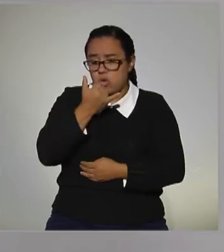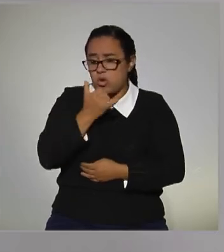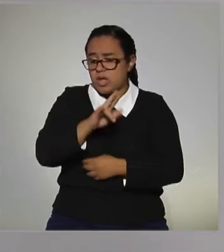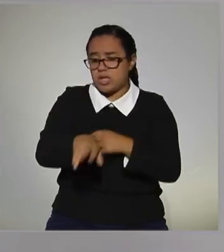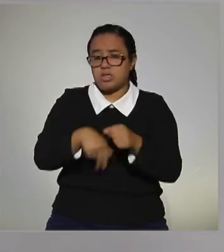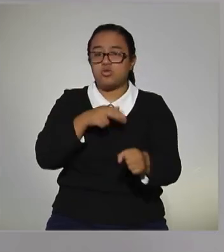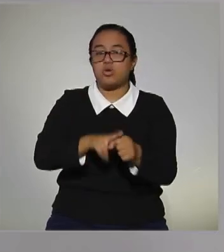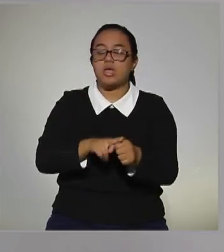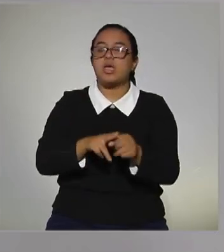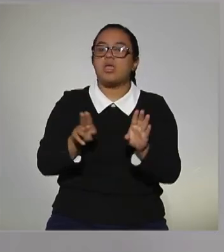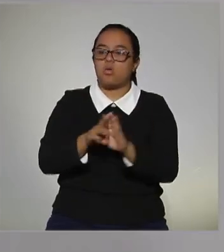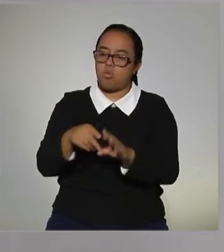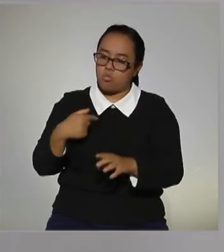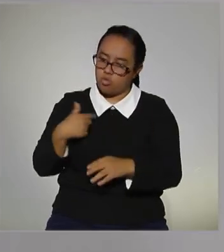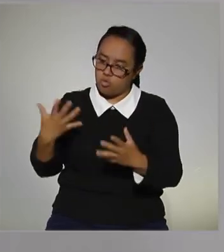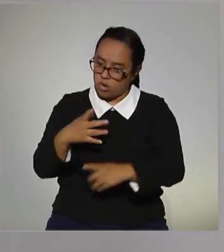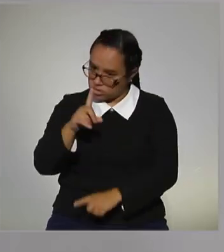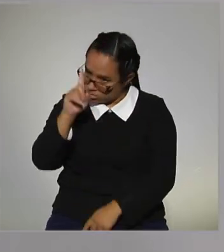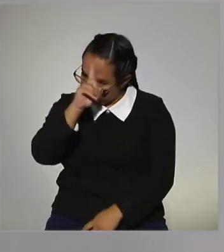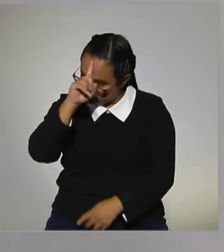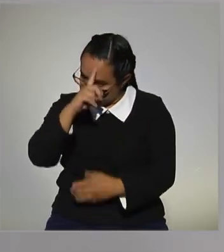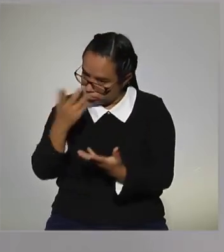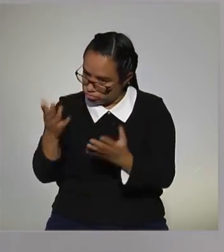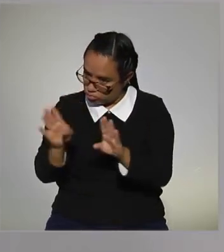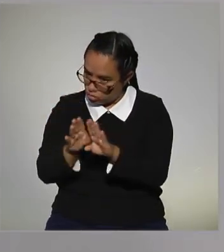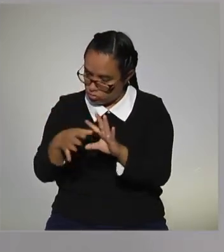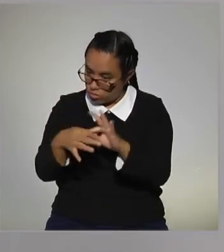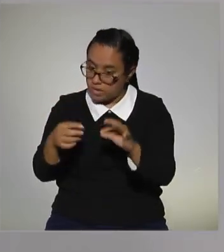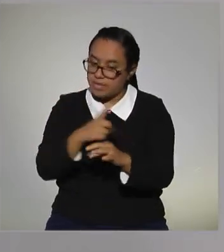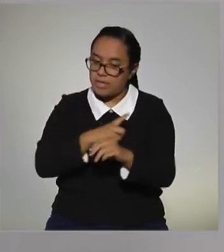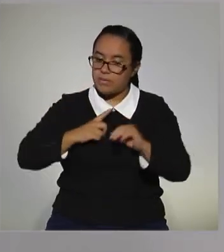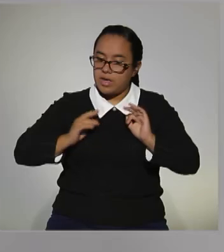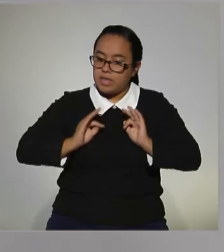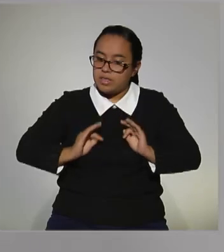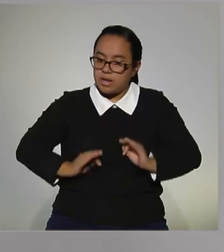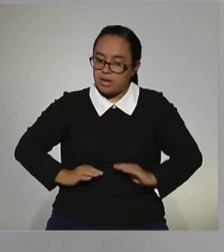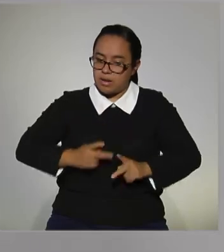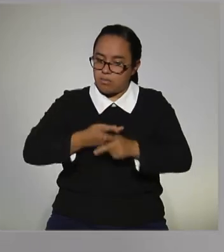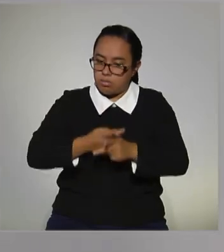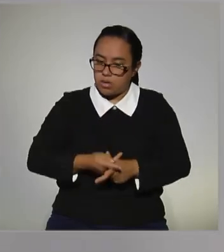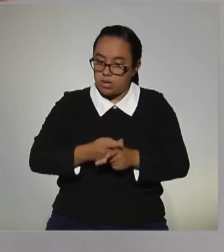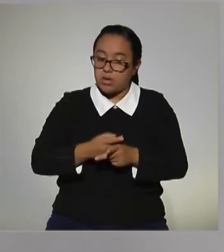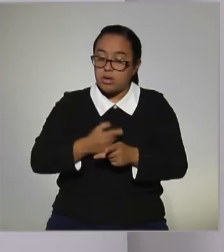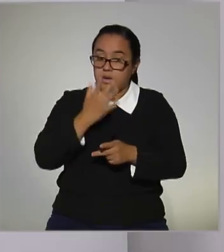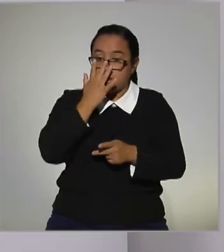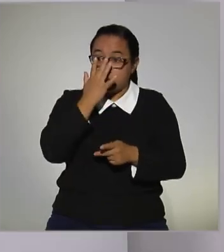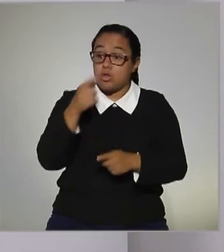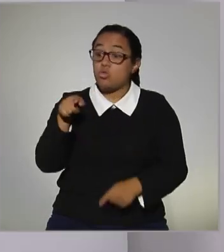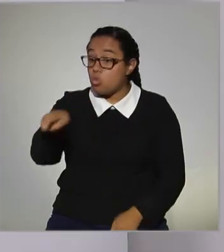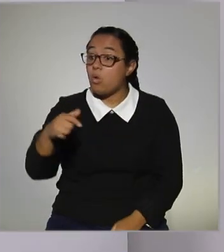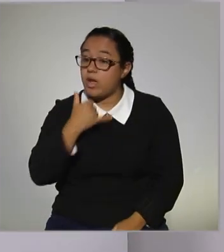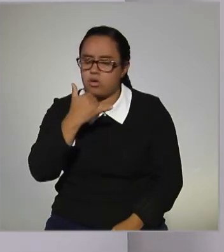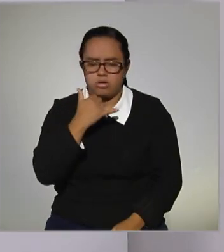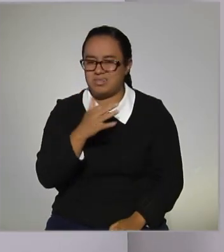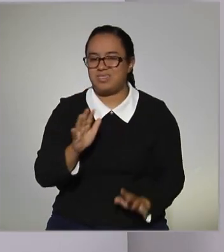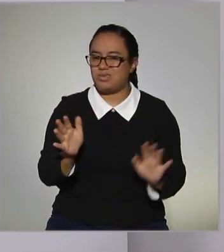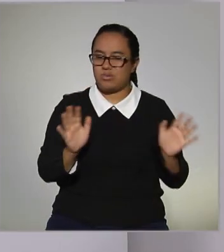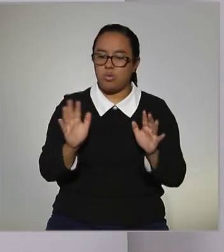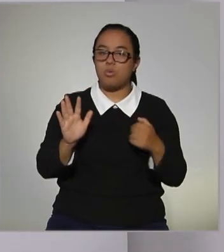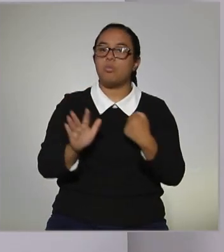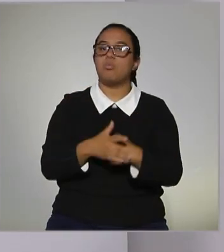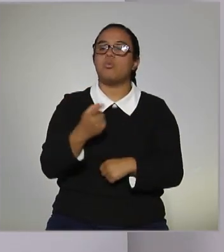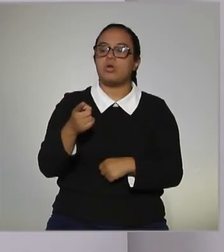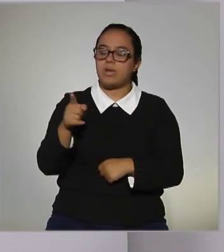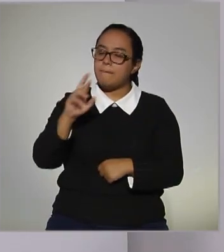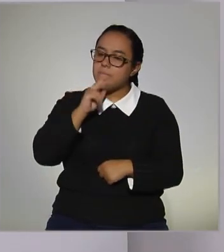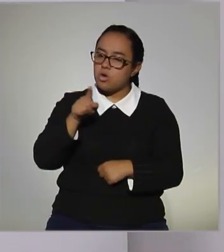lo vamos a guiar, tiene que ser tranquilo, asertivo, tolerante, sin remarcarle el error, sino lo que puede hacer